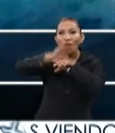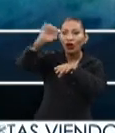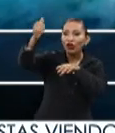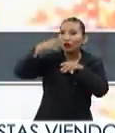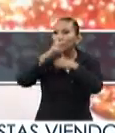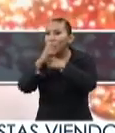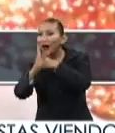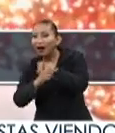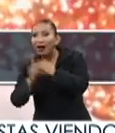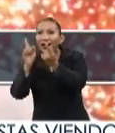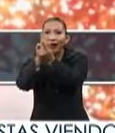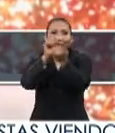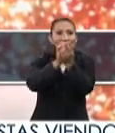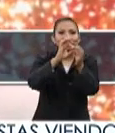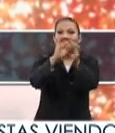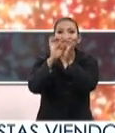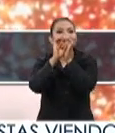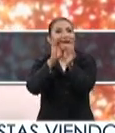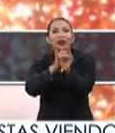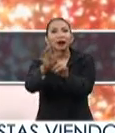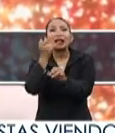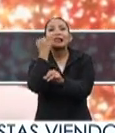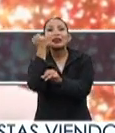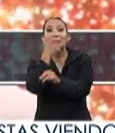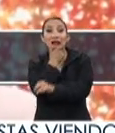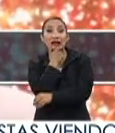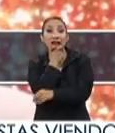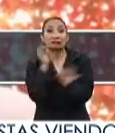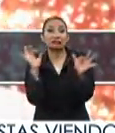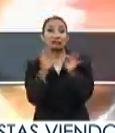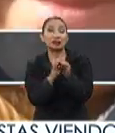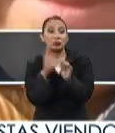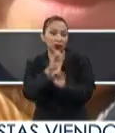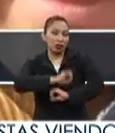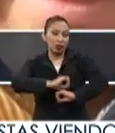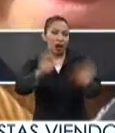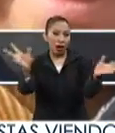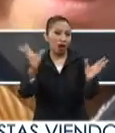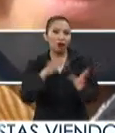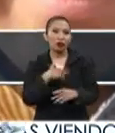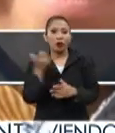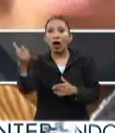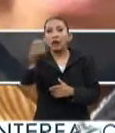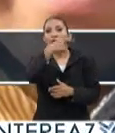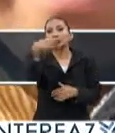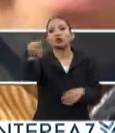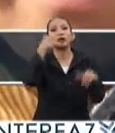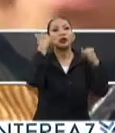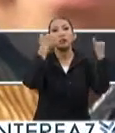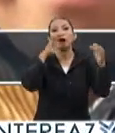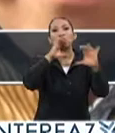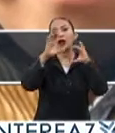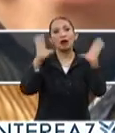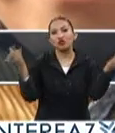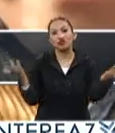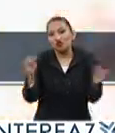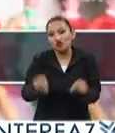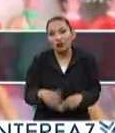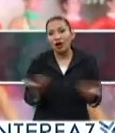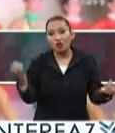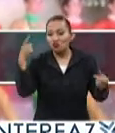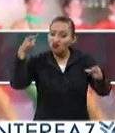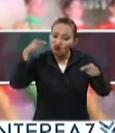otras naciones y que nos une básicamente el idioma del inglés, porque obviamente cada quien con su idioma no podíamos comunicarnos como